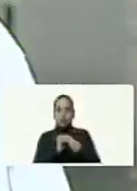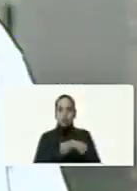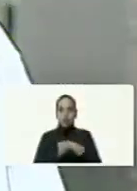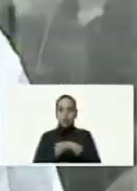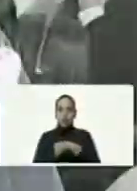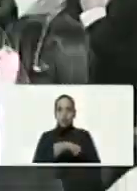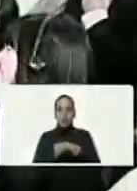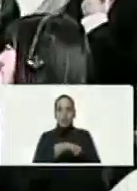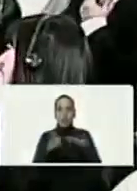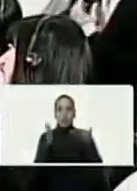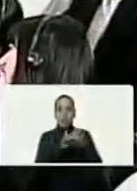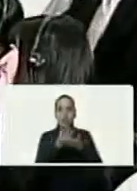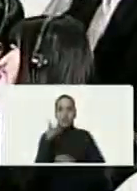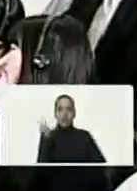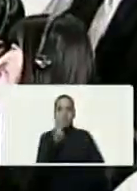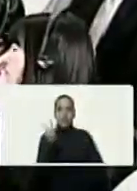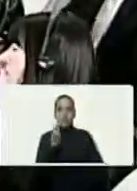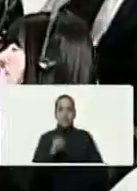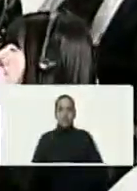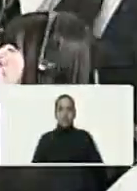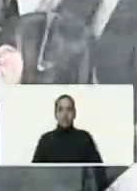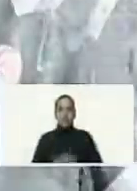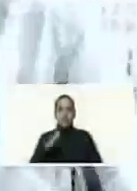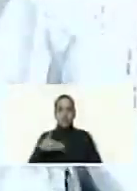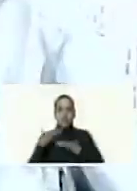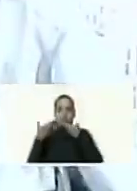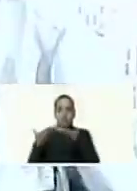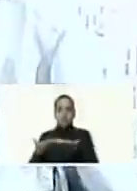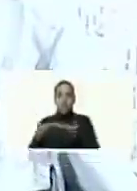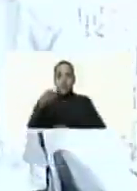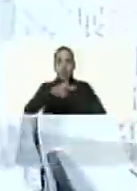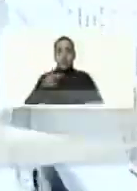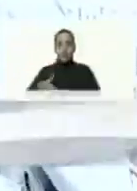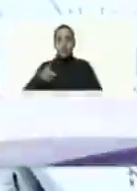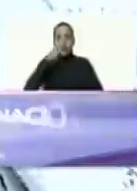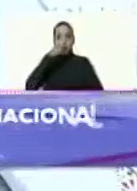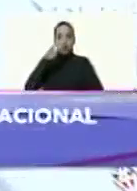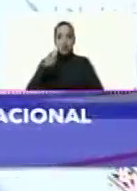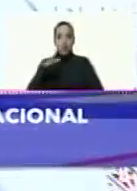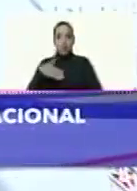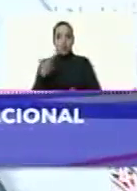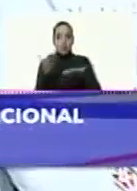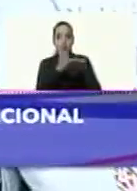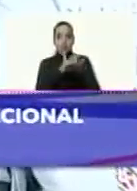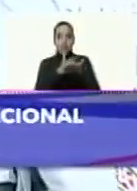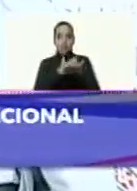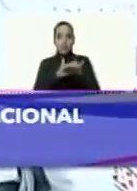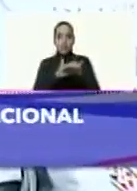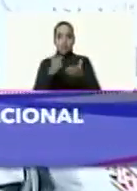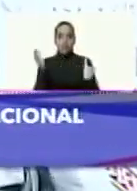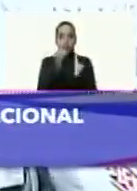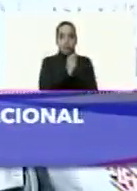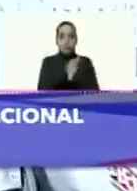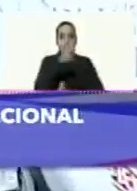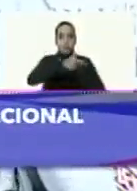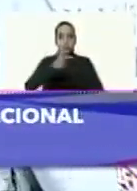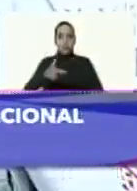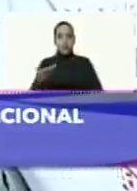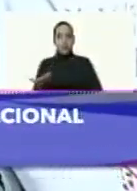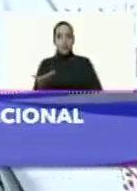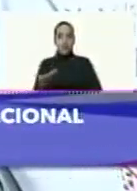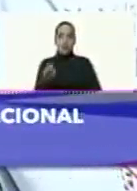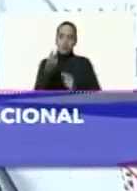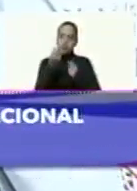Venezuela, puestos además al alcance del público, ¿verdad? Porque son libros que están al alcance del público por su